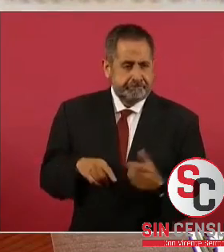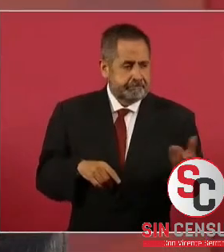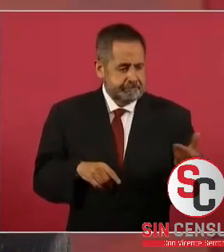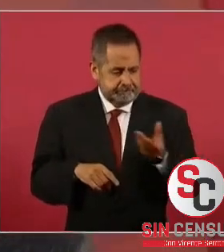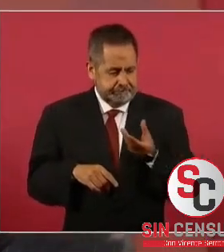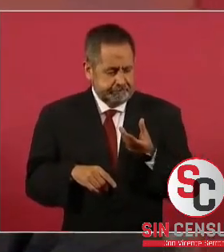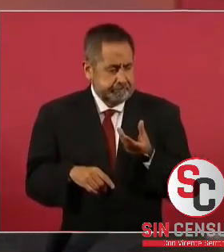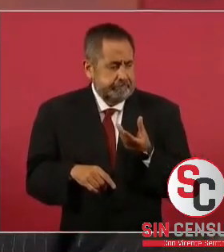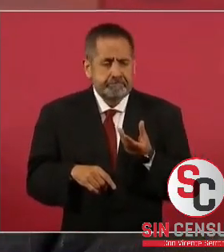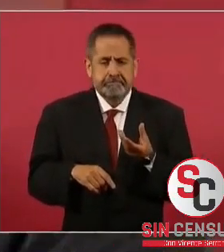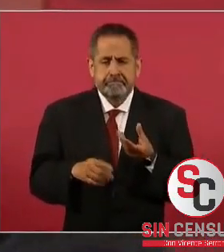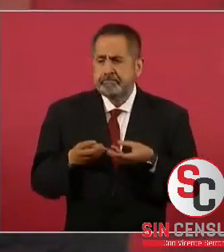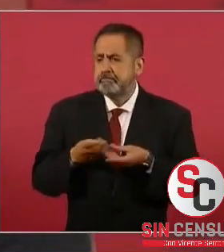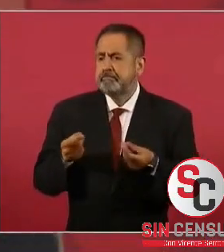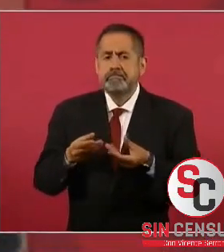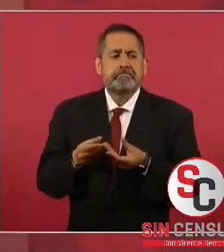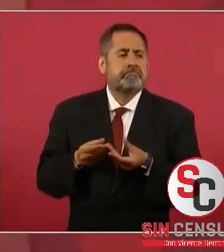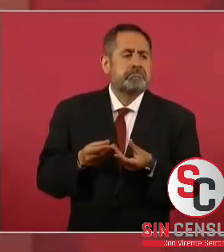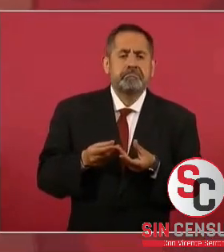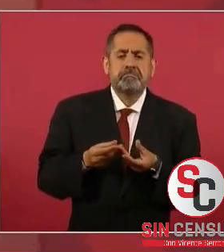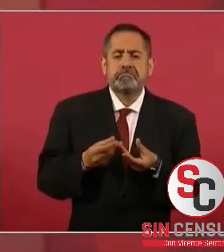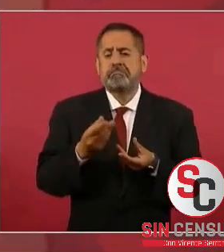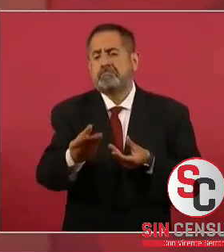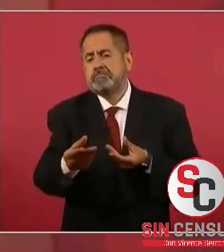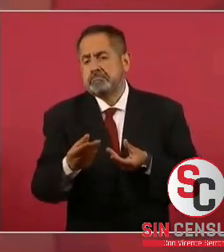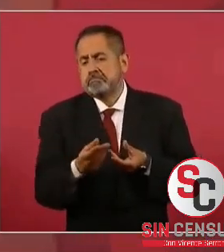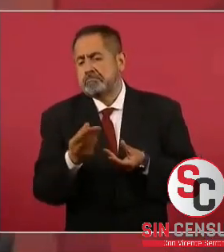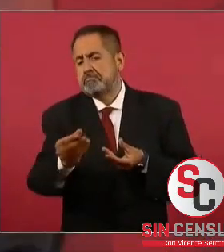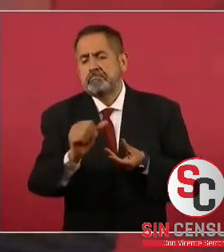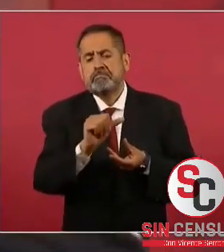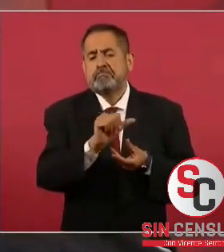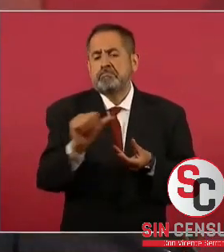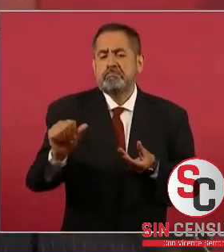podía entregar ese dinero